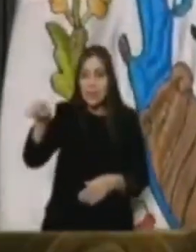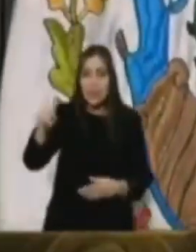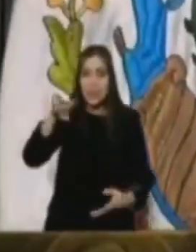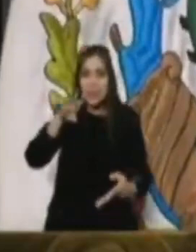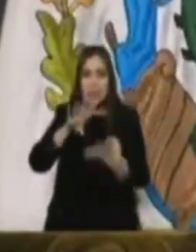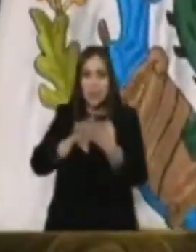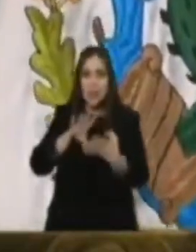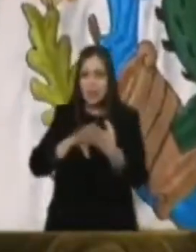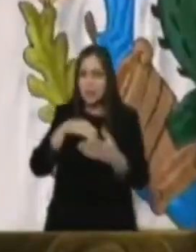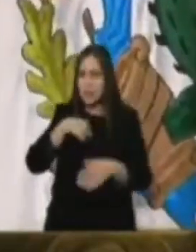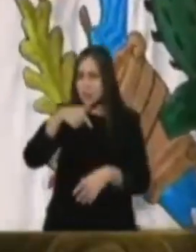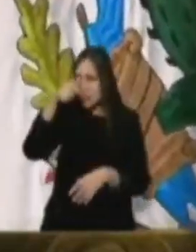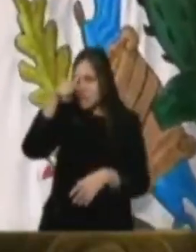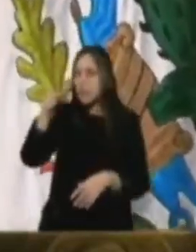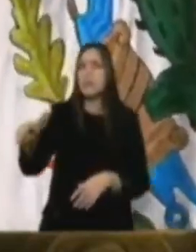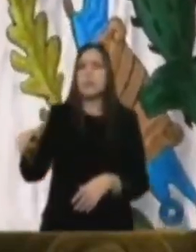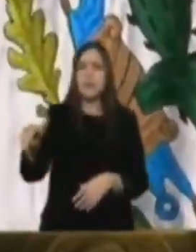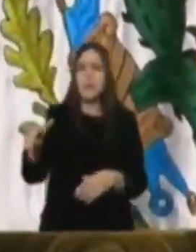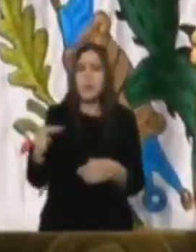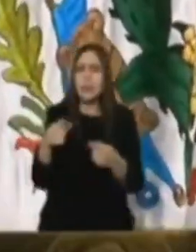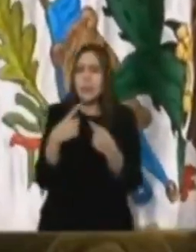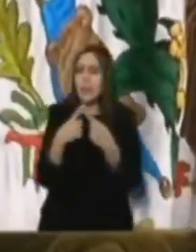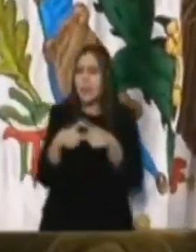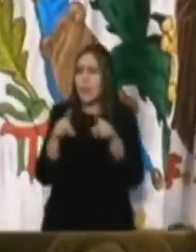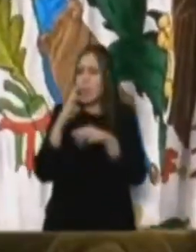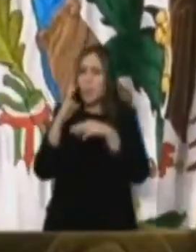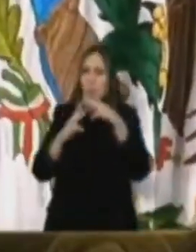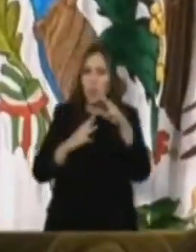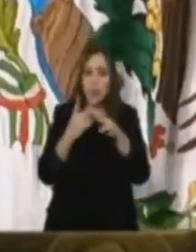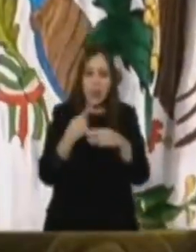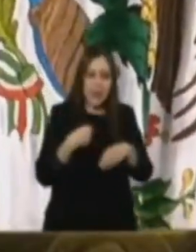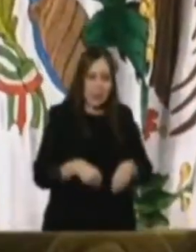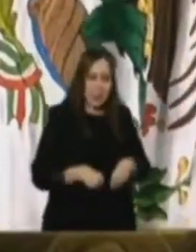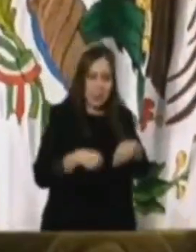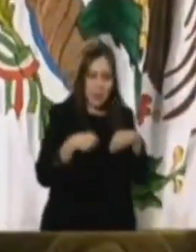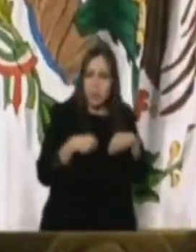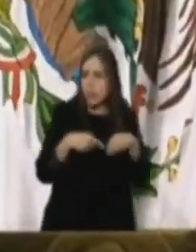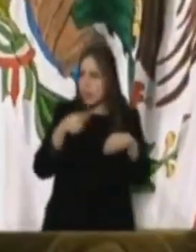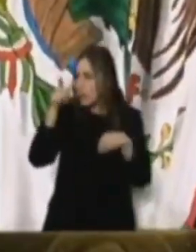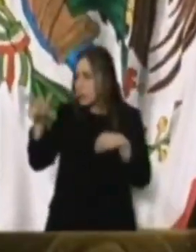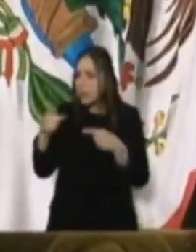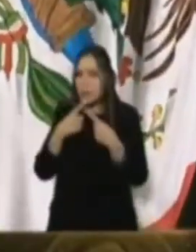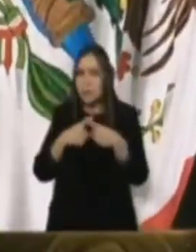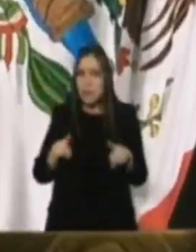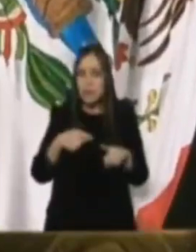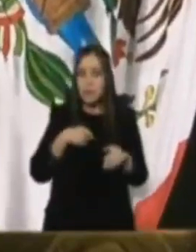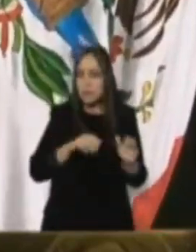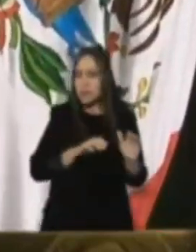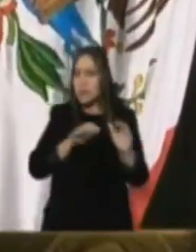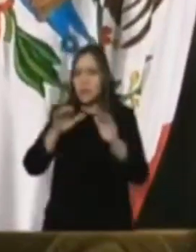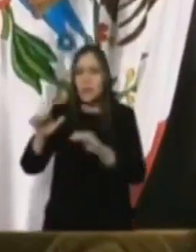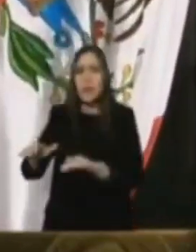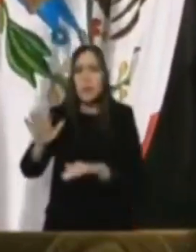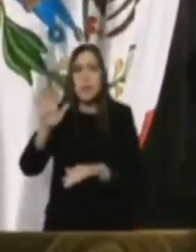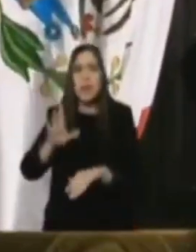tan distinto al mío que entré a la mejor escuela de vida.